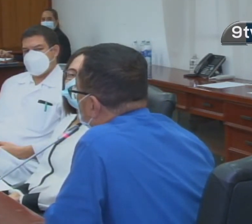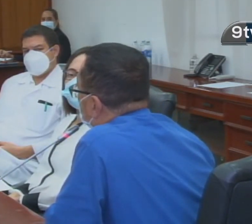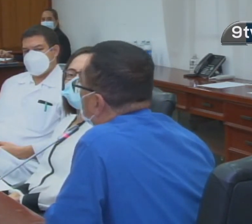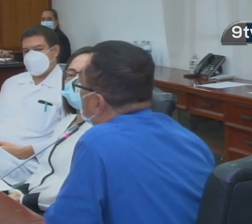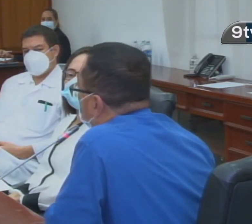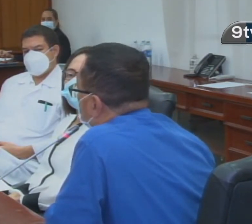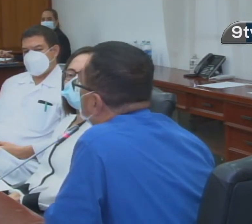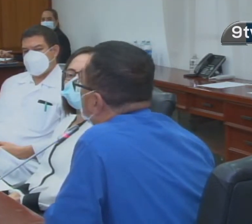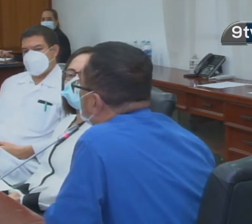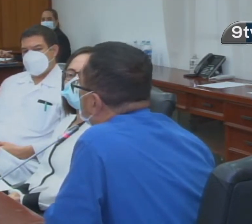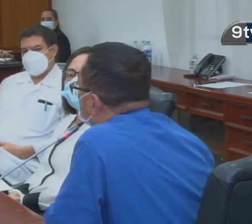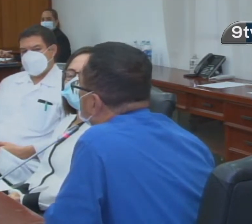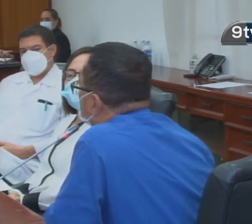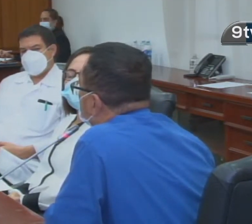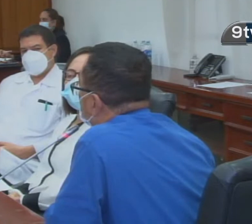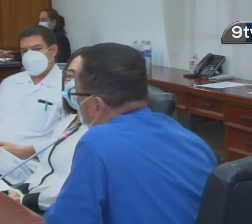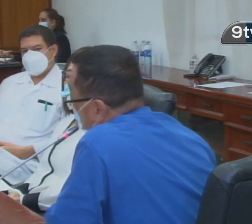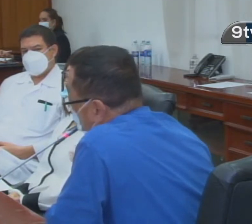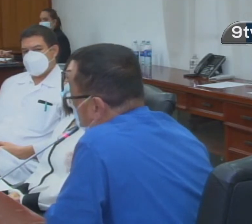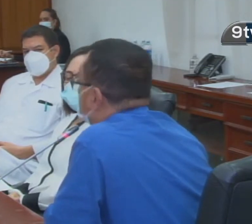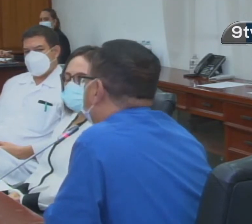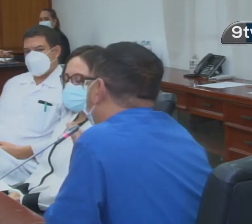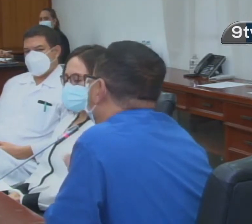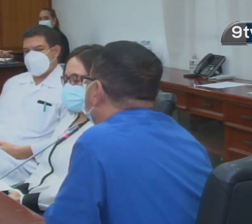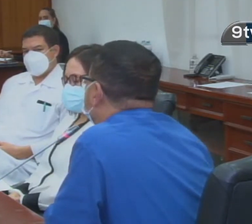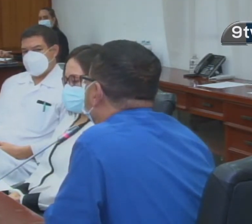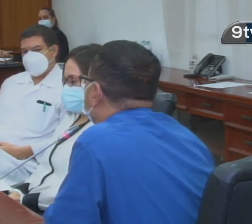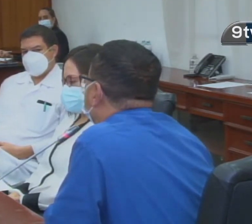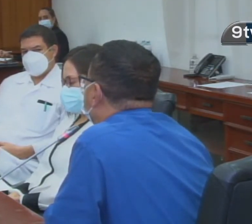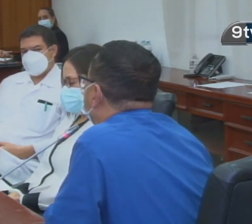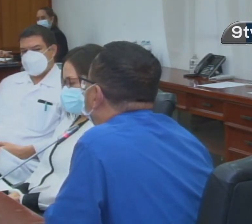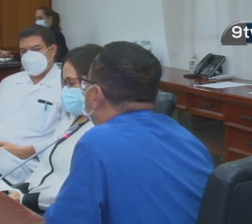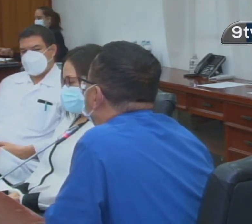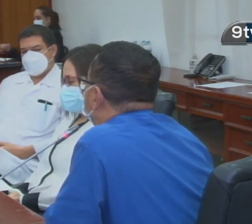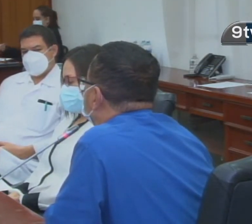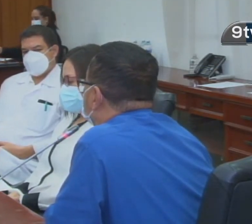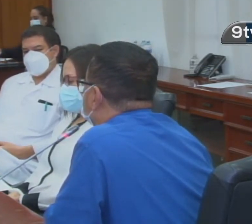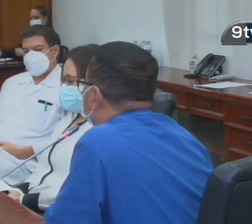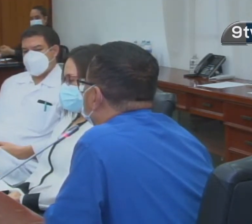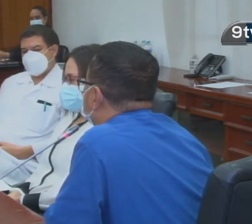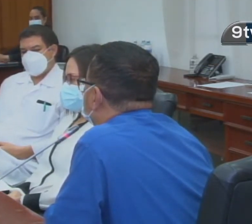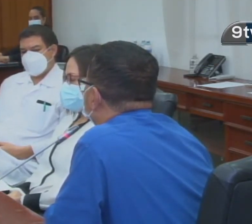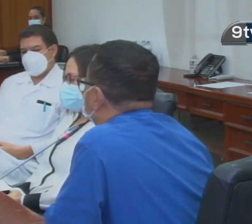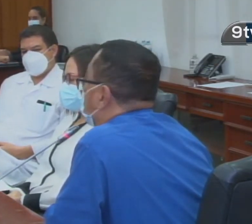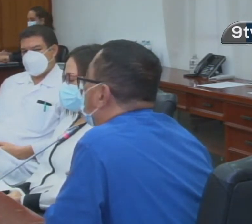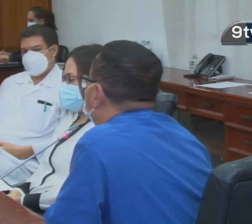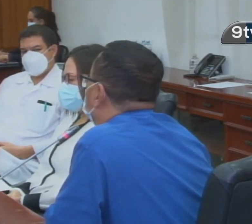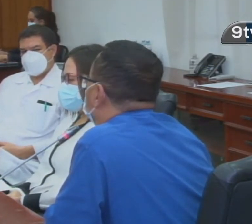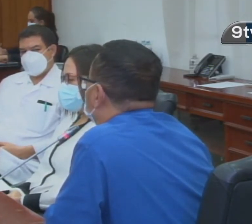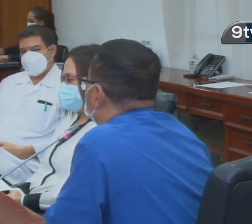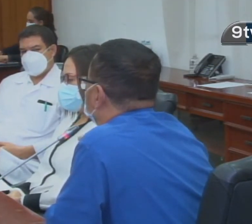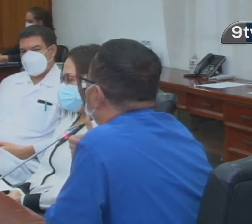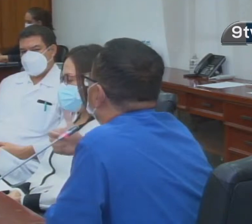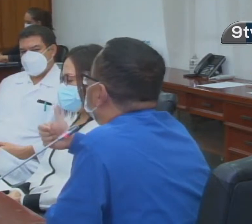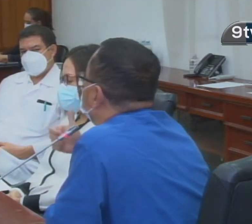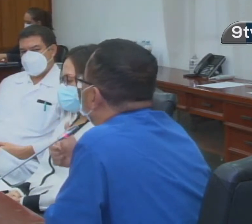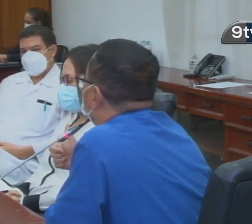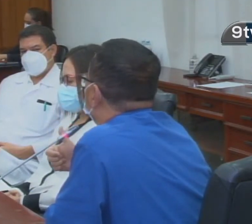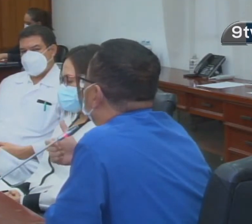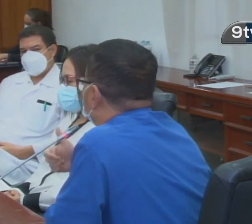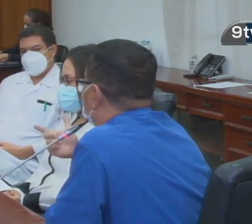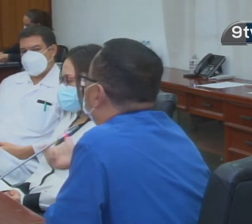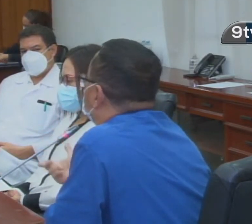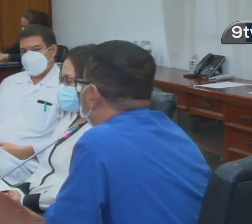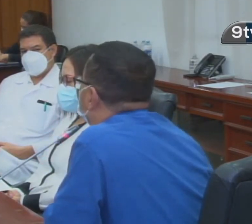vea, con las campañas de vacunación. Entonces, desde el punto de vista técnico, para terminar mi participación, en primer lugar, no hemos